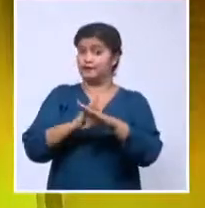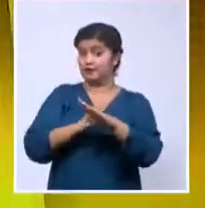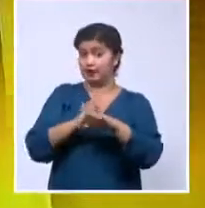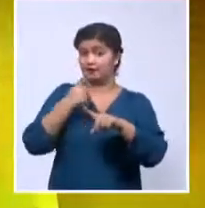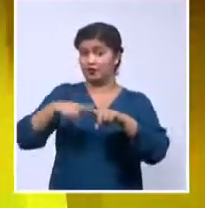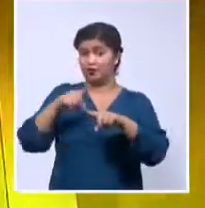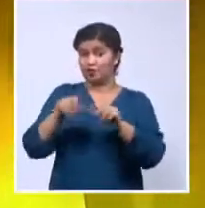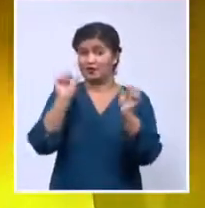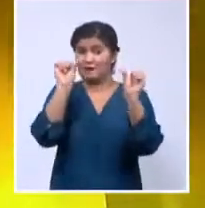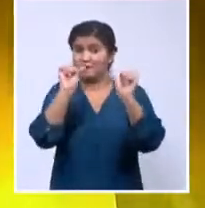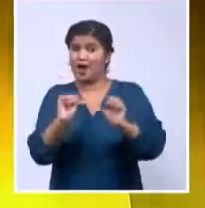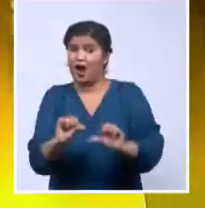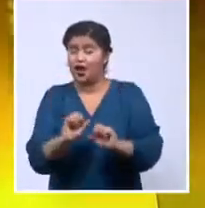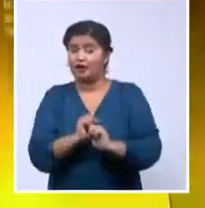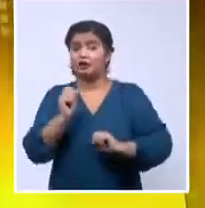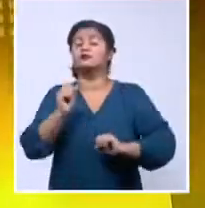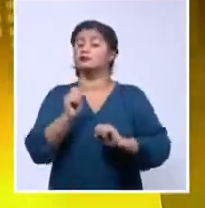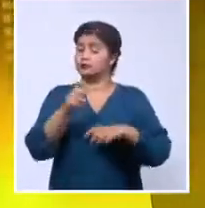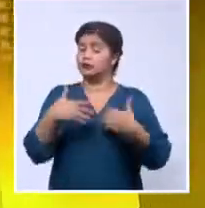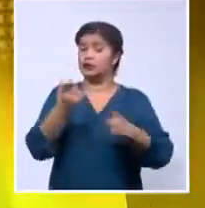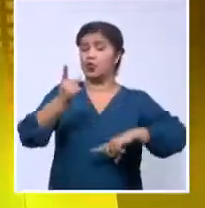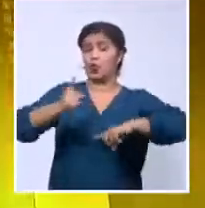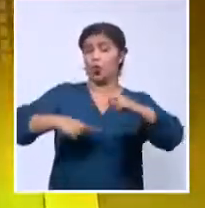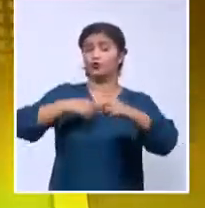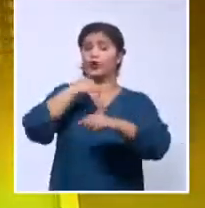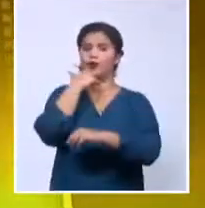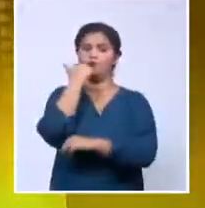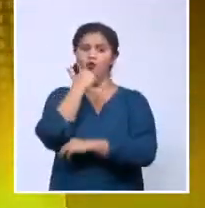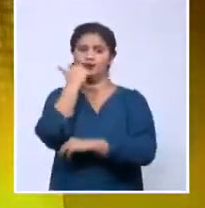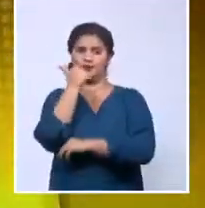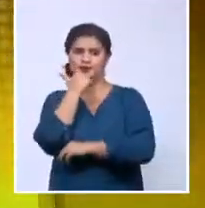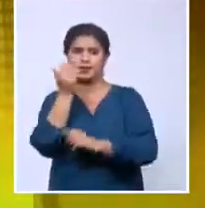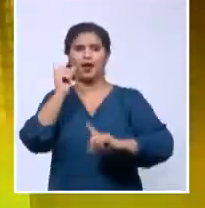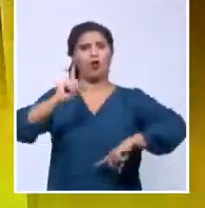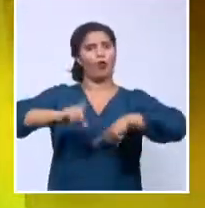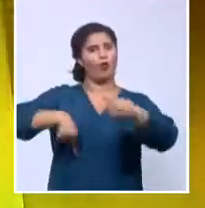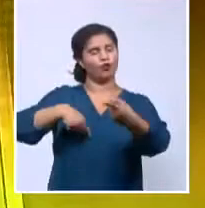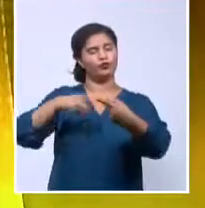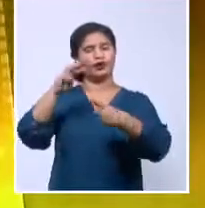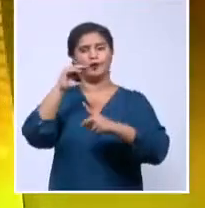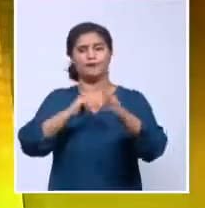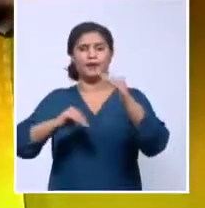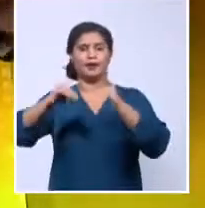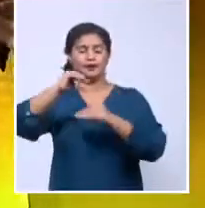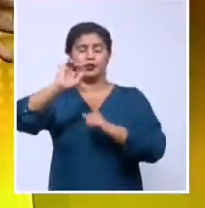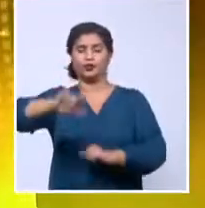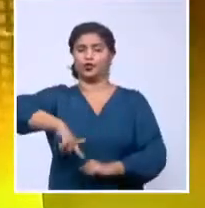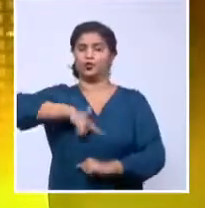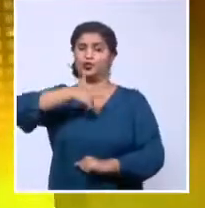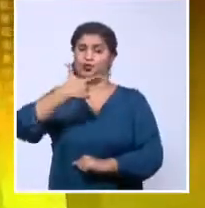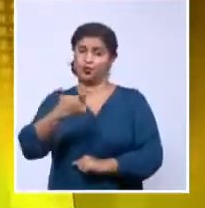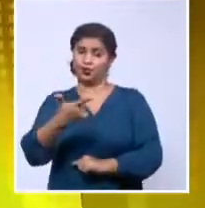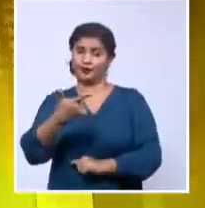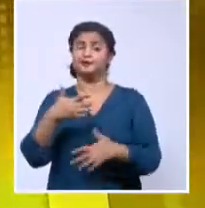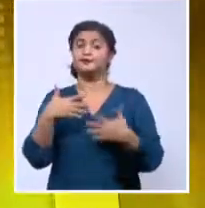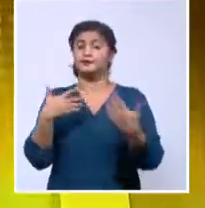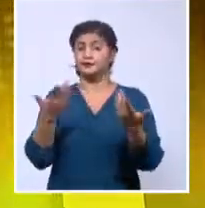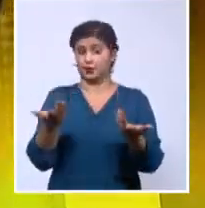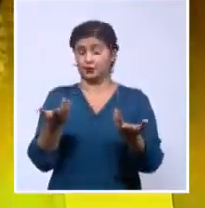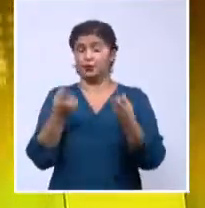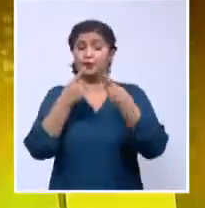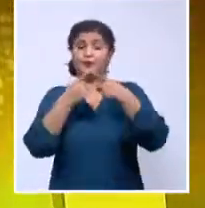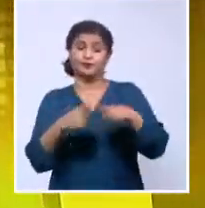de transmitirlo en las redes, de crear una imagen y un ambiente de caos, de falta de entendimiento. Pero fueron recibidos los